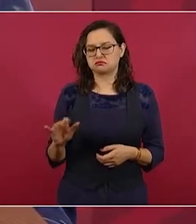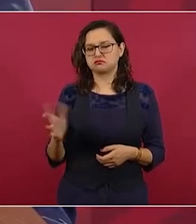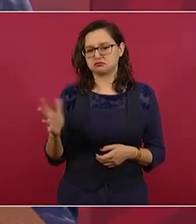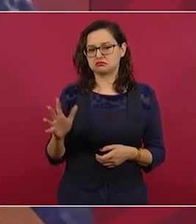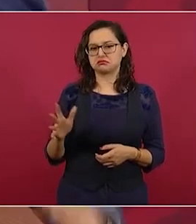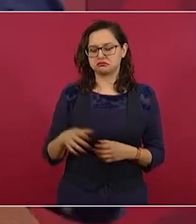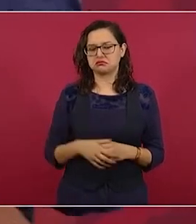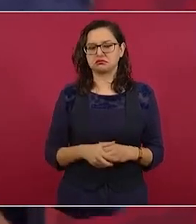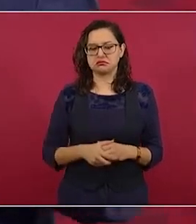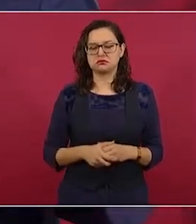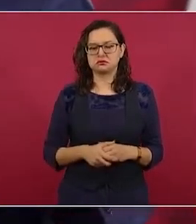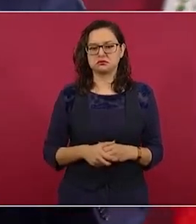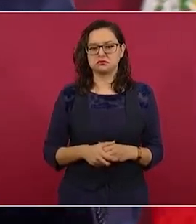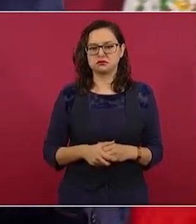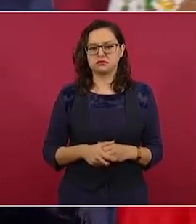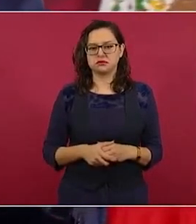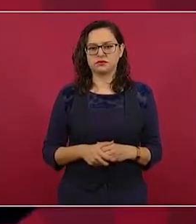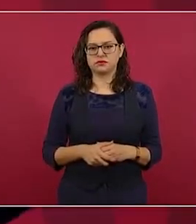Entonces,